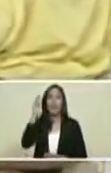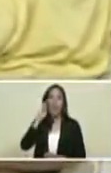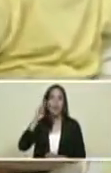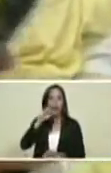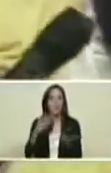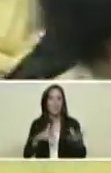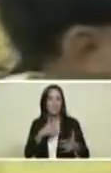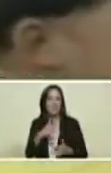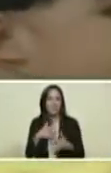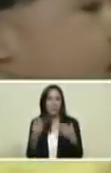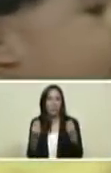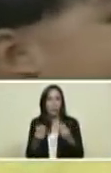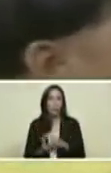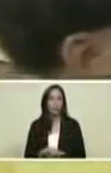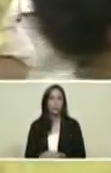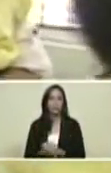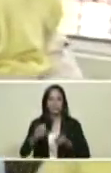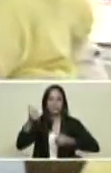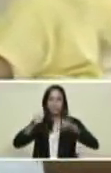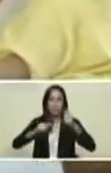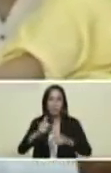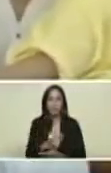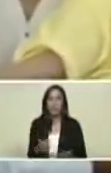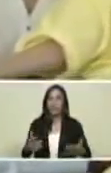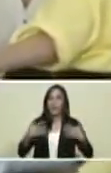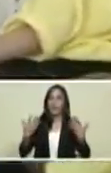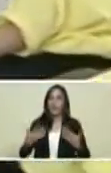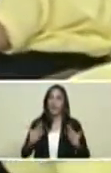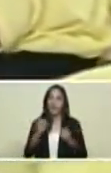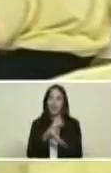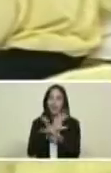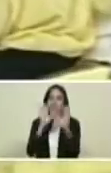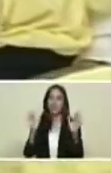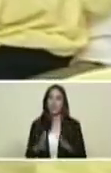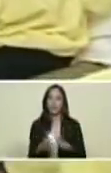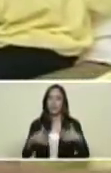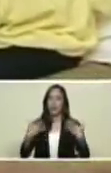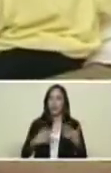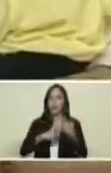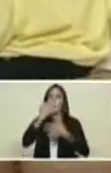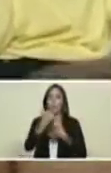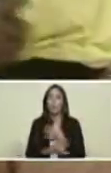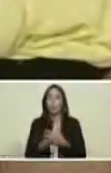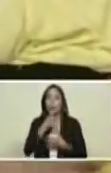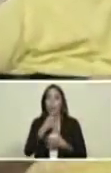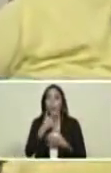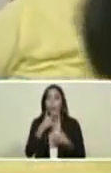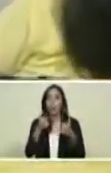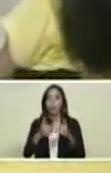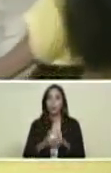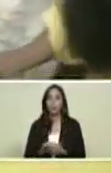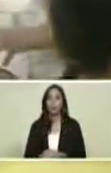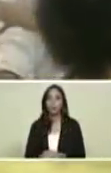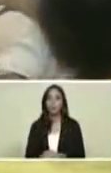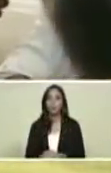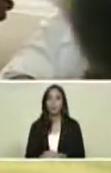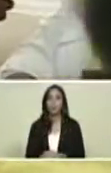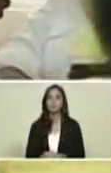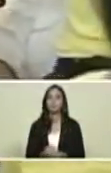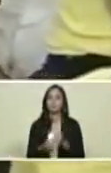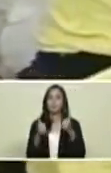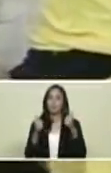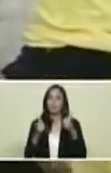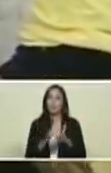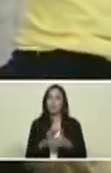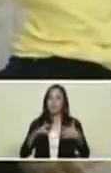sienten ustedes? Bueno, pues estamos muy contentas por este proyecto tan bonito. Eso es correcto.